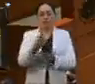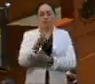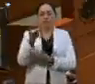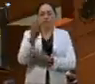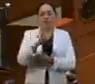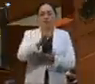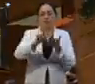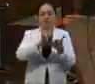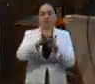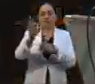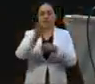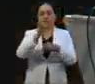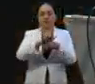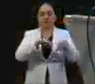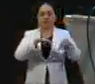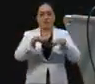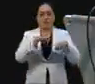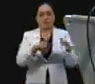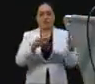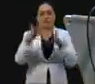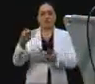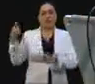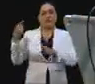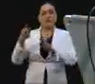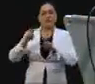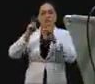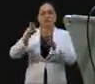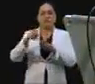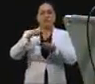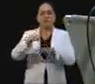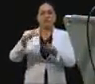Ley Federal del Trabajo en materia de